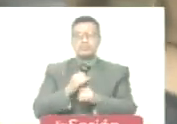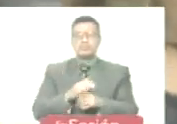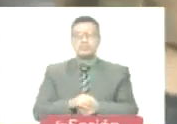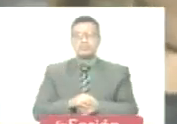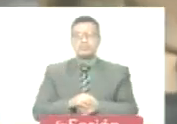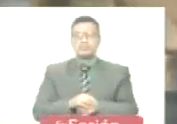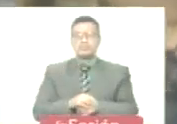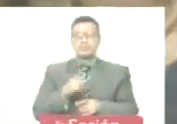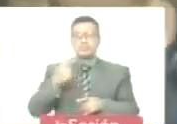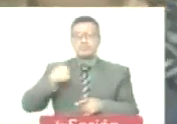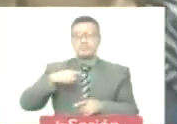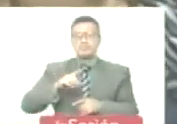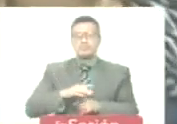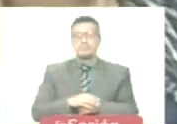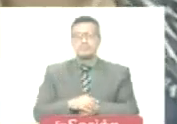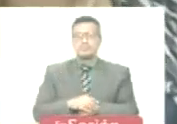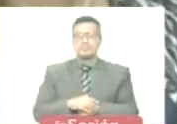ocupando